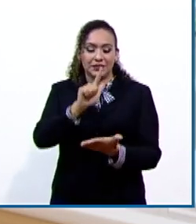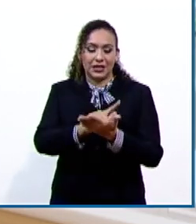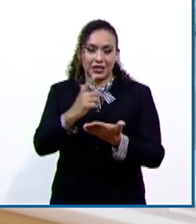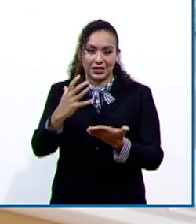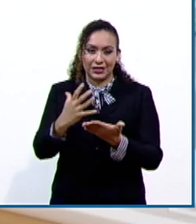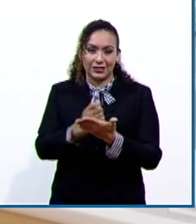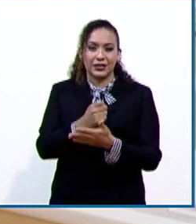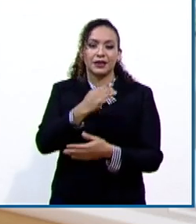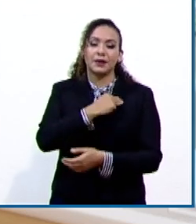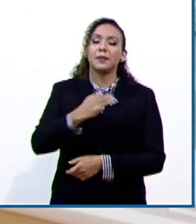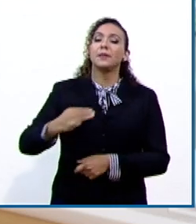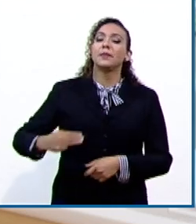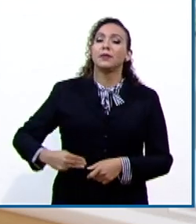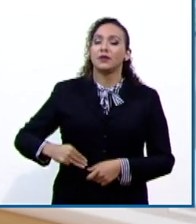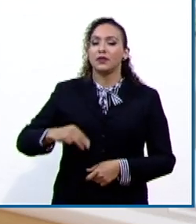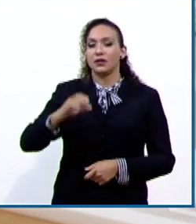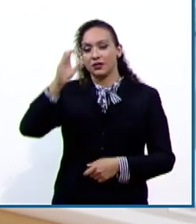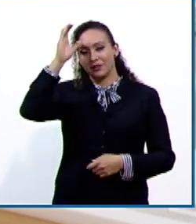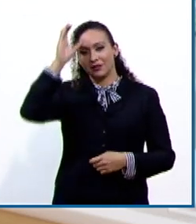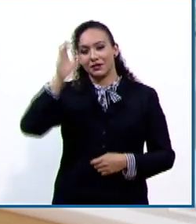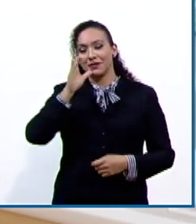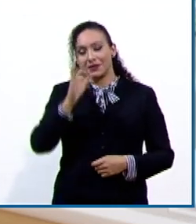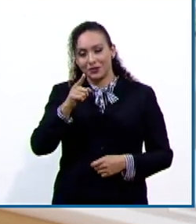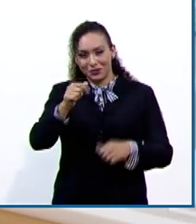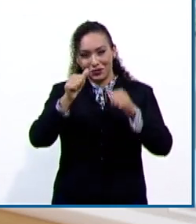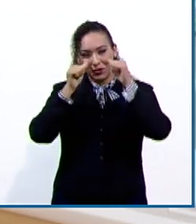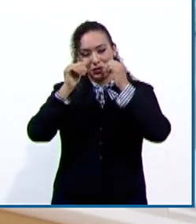de municipios de Coahuila. Gracias, como